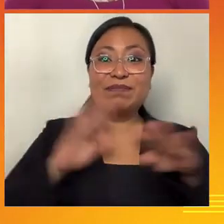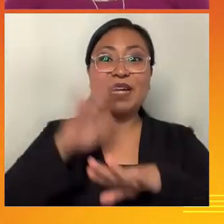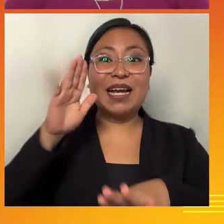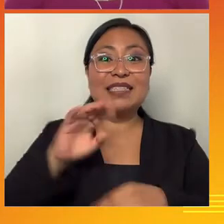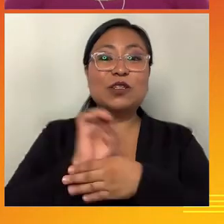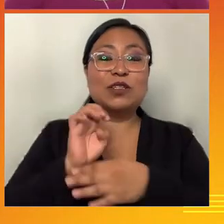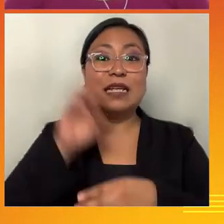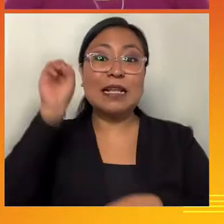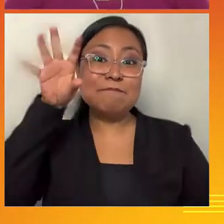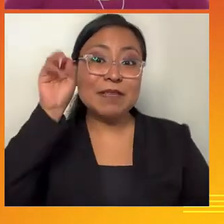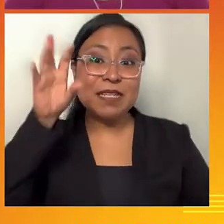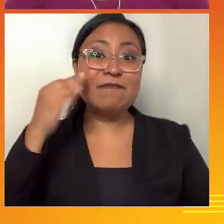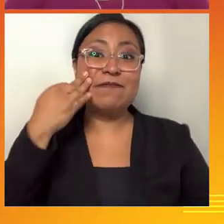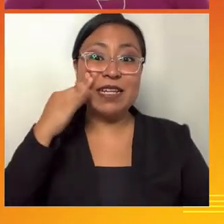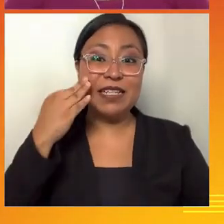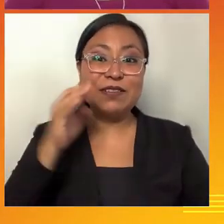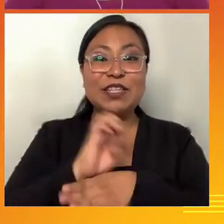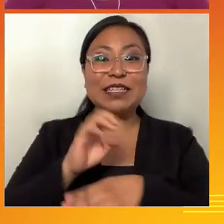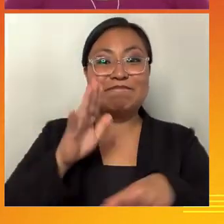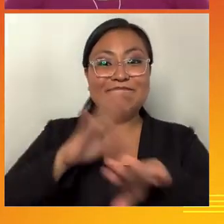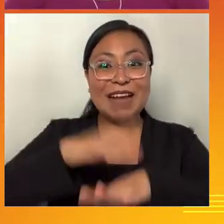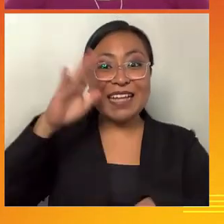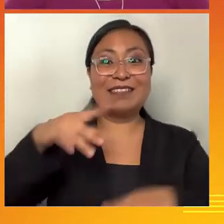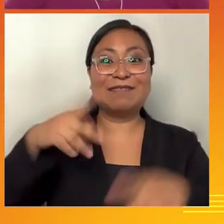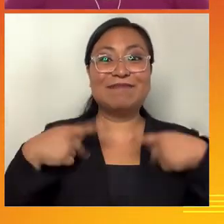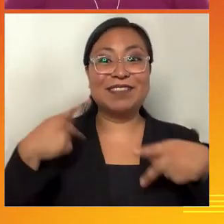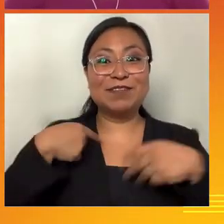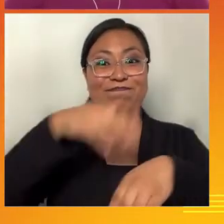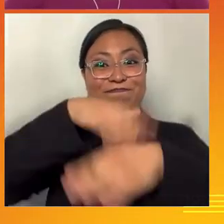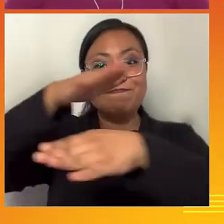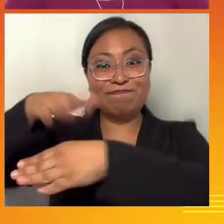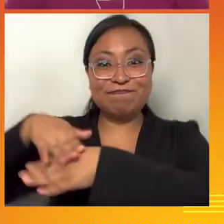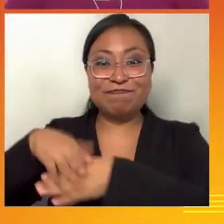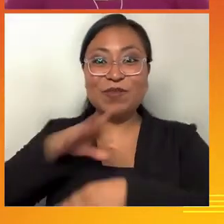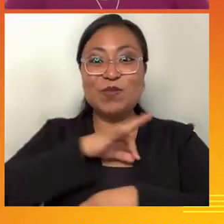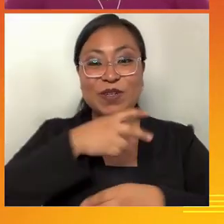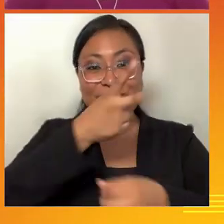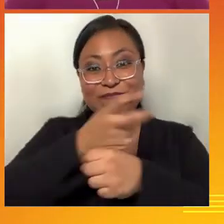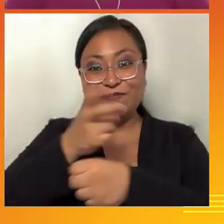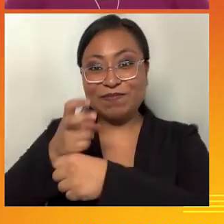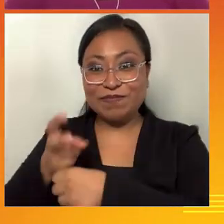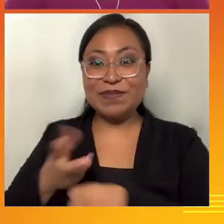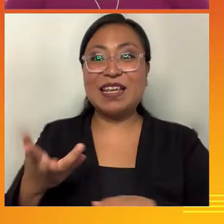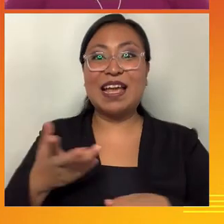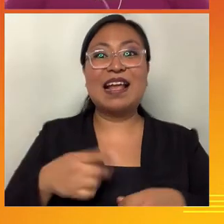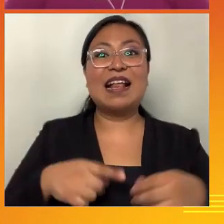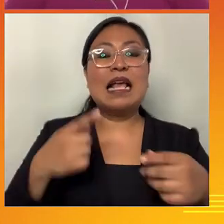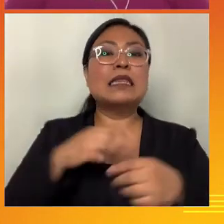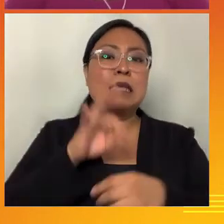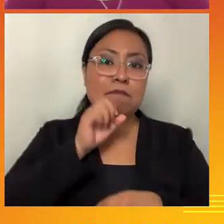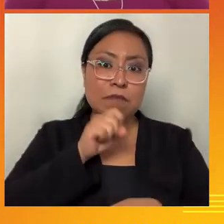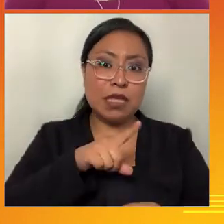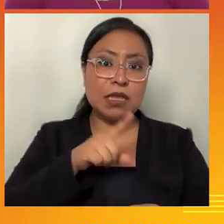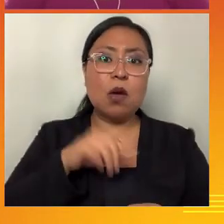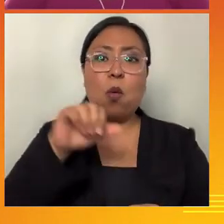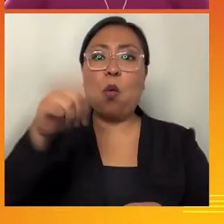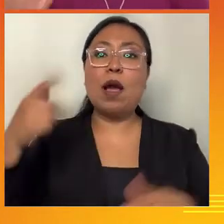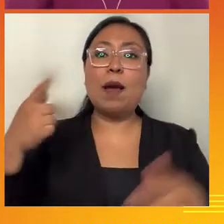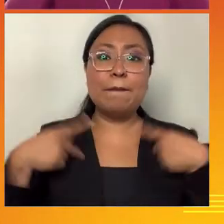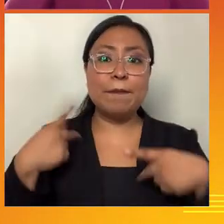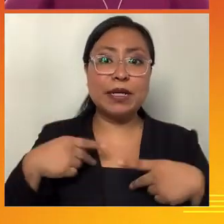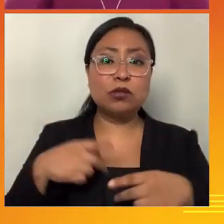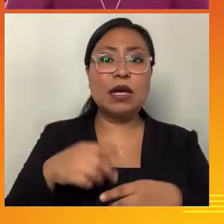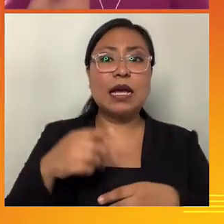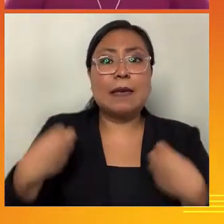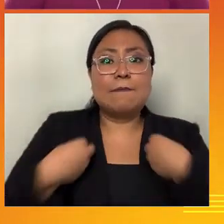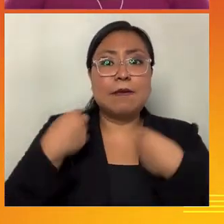podemos tener un alcance mucho mayor, ya que muchas otras personas que están en diferentes usos horarios, en